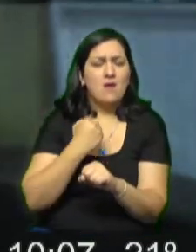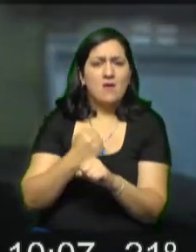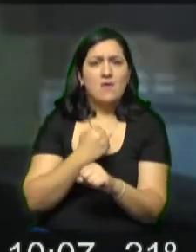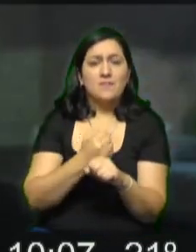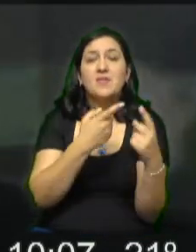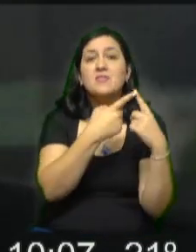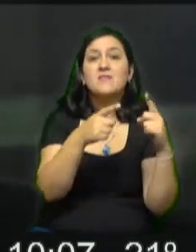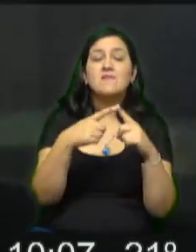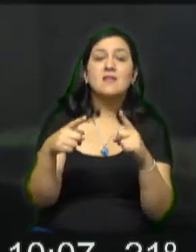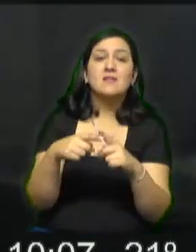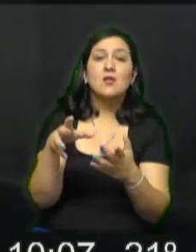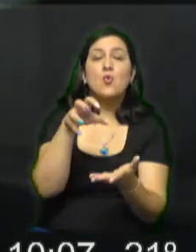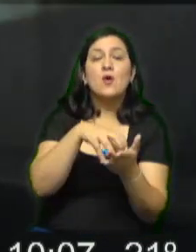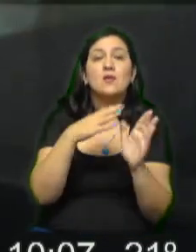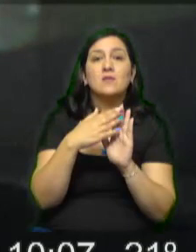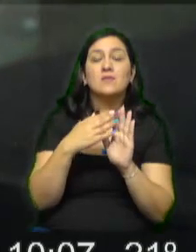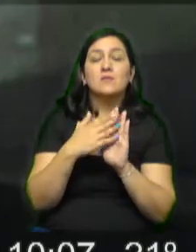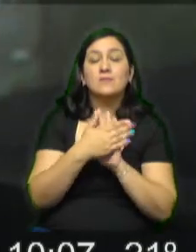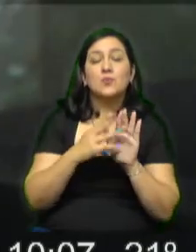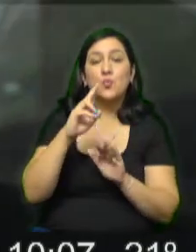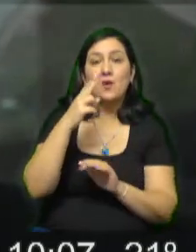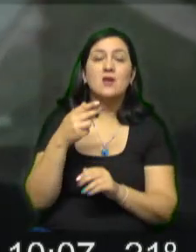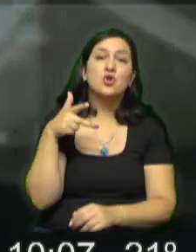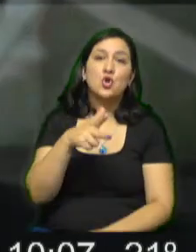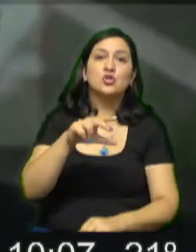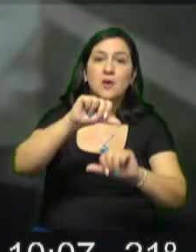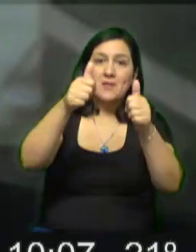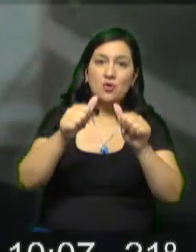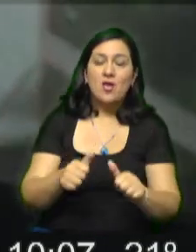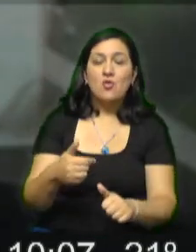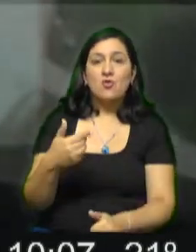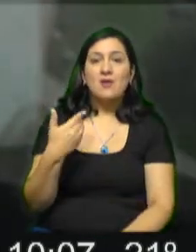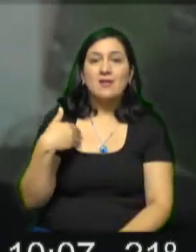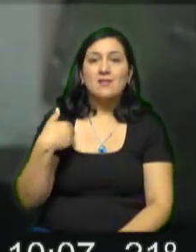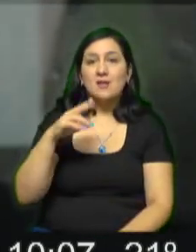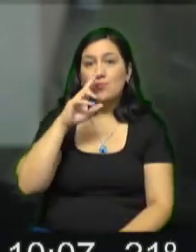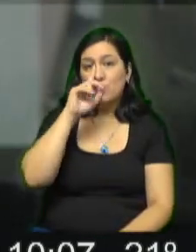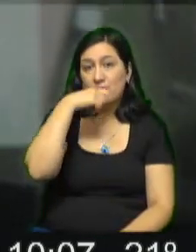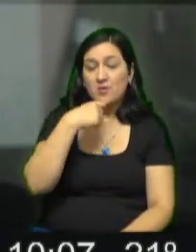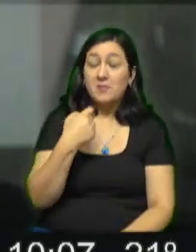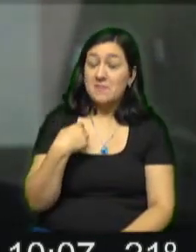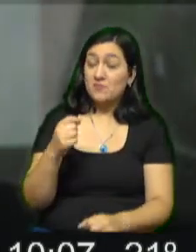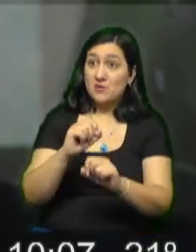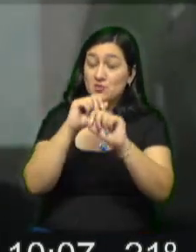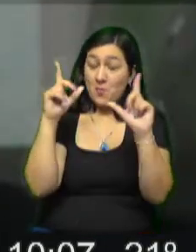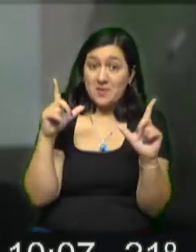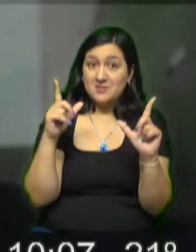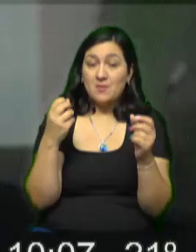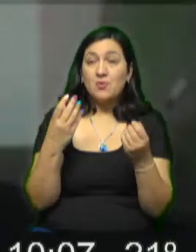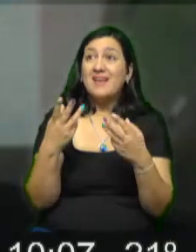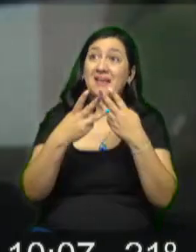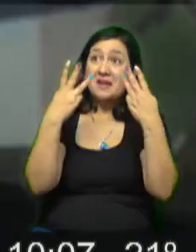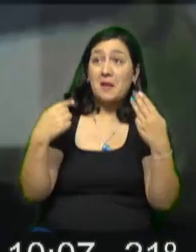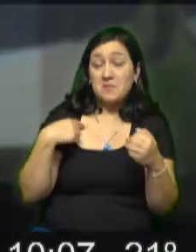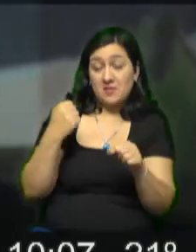distintos balnearios de acá del Uruguay, de Rocha y de Maldonado, en Buenos Aires y en Montevideo. Fue una sorpresa. Yo en general trabajo